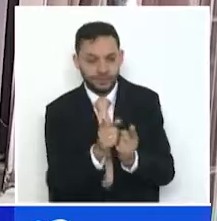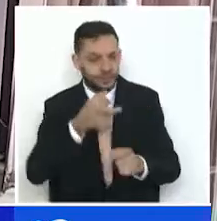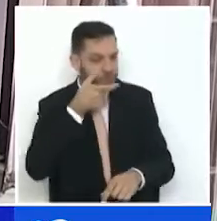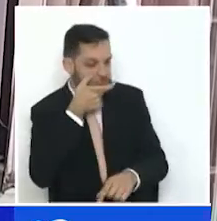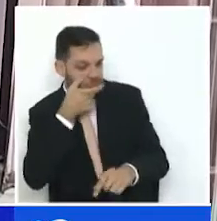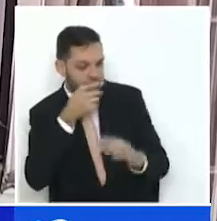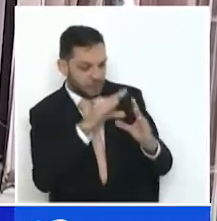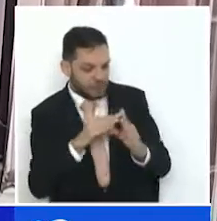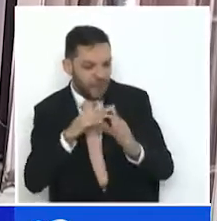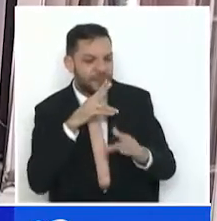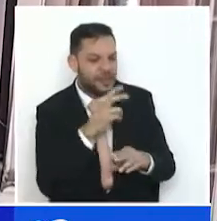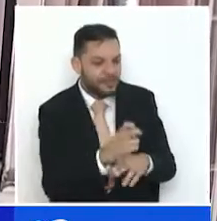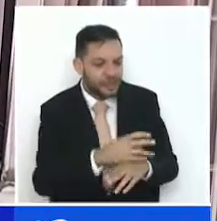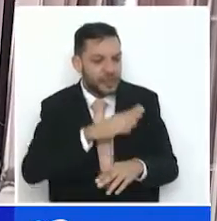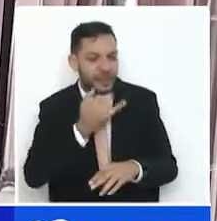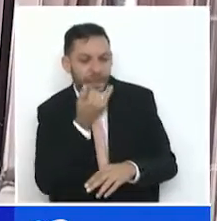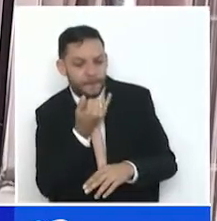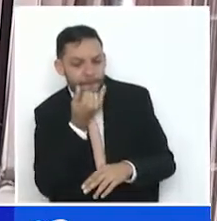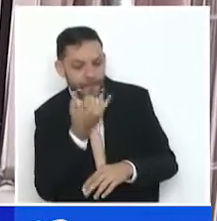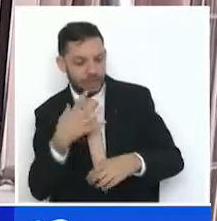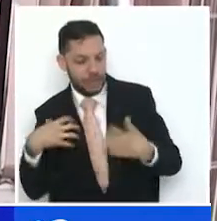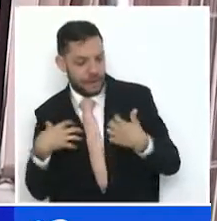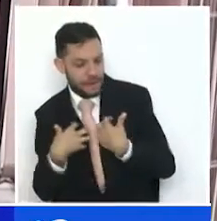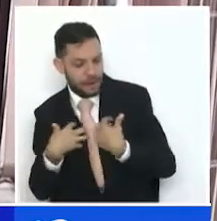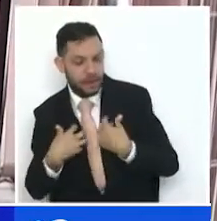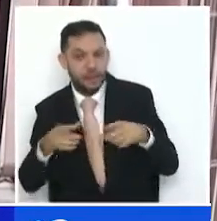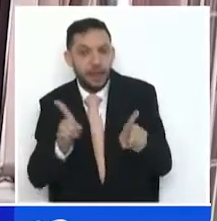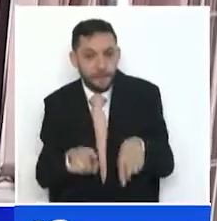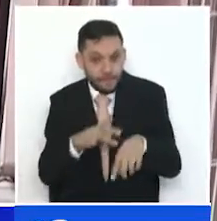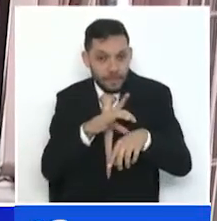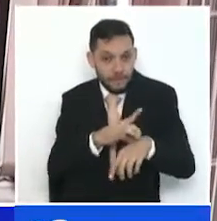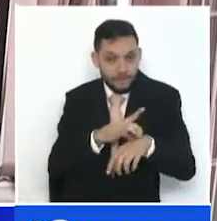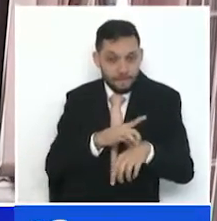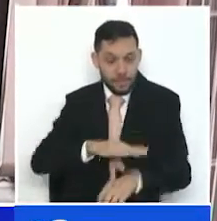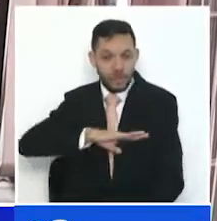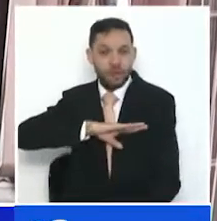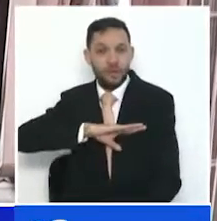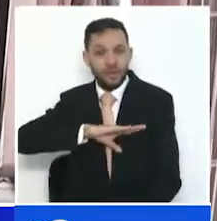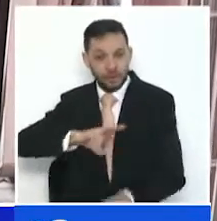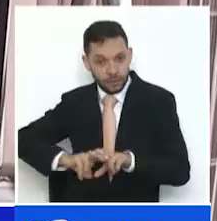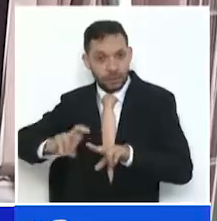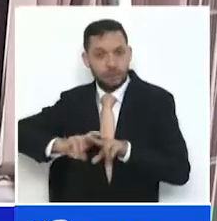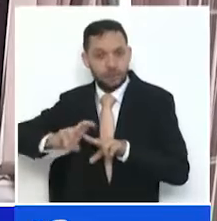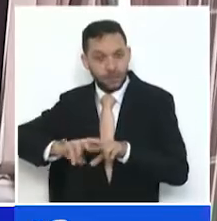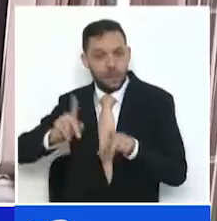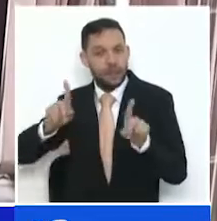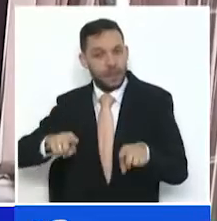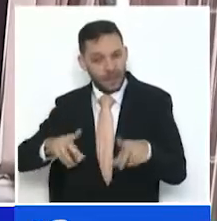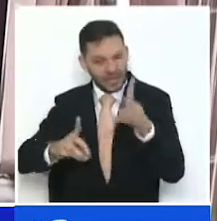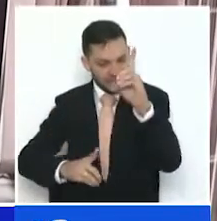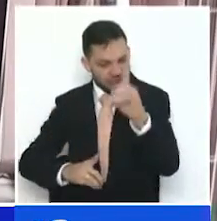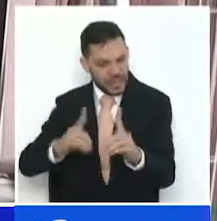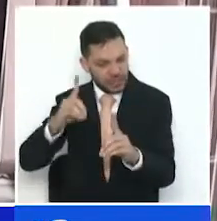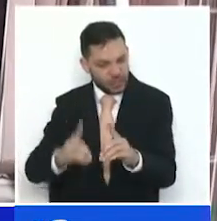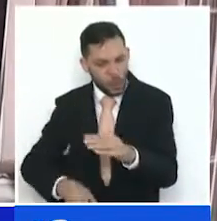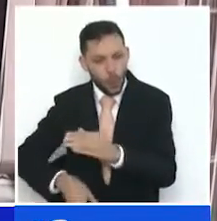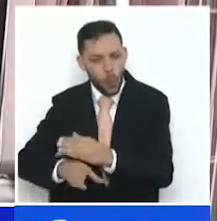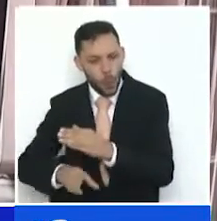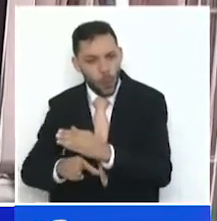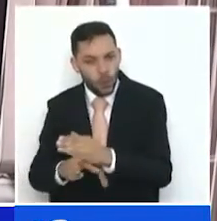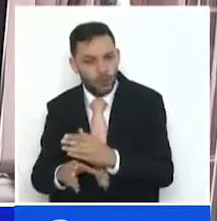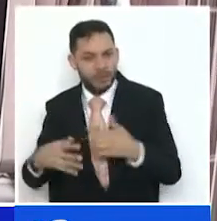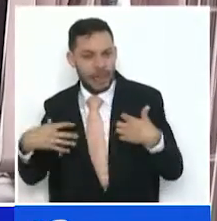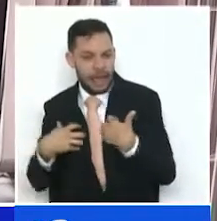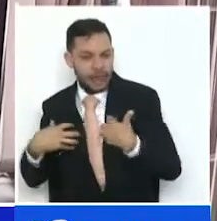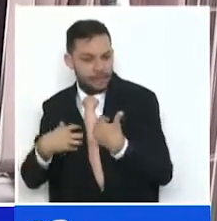decisión de qué pasa con el animal. Pero también el médico de la alcaldía de Manizales tomará la decisión si según el comportamiento